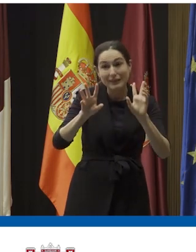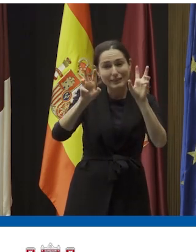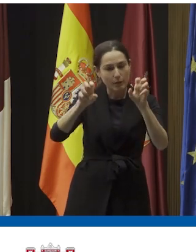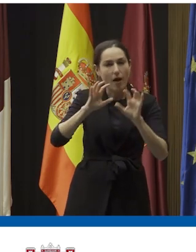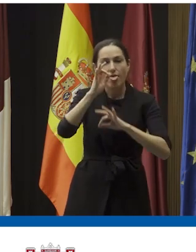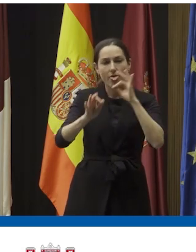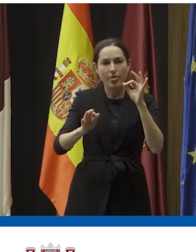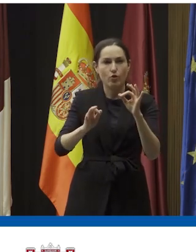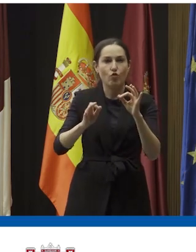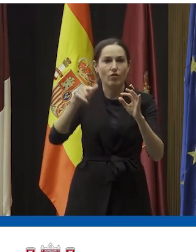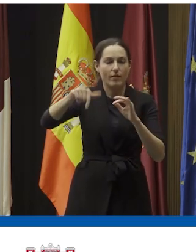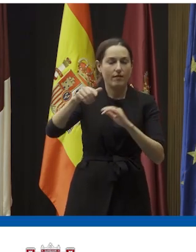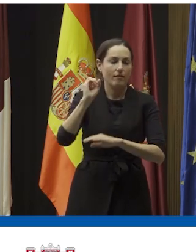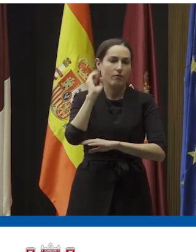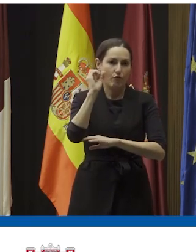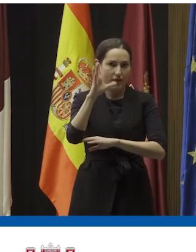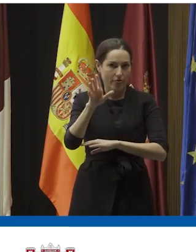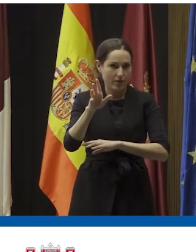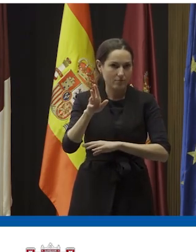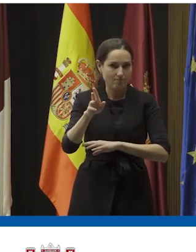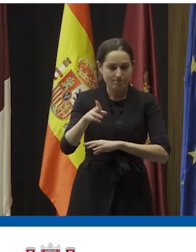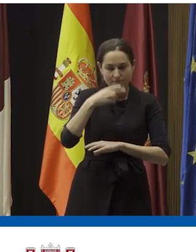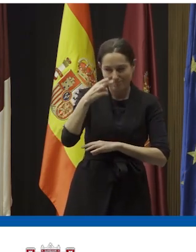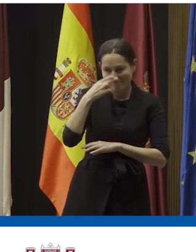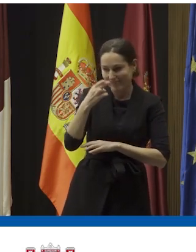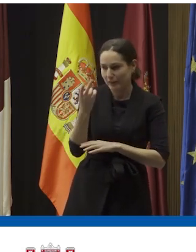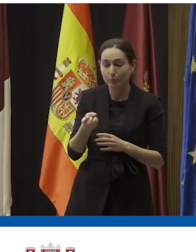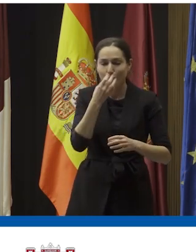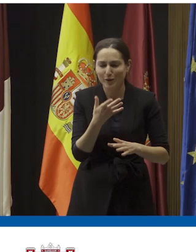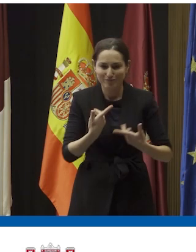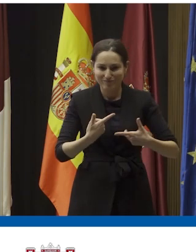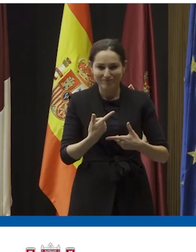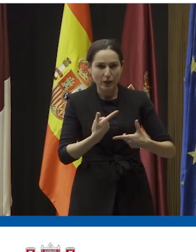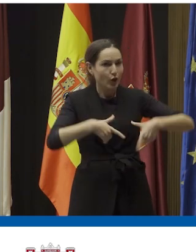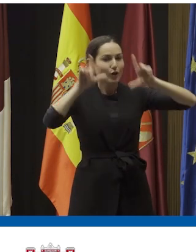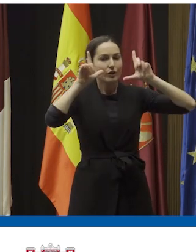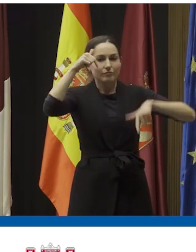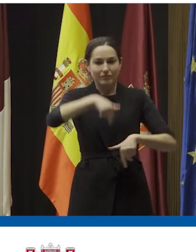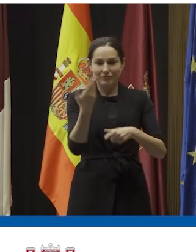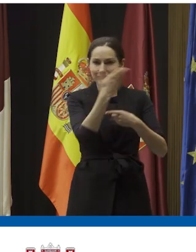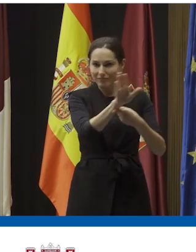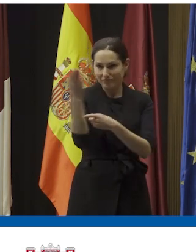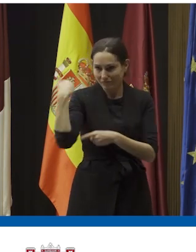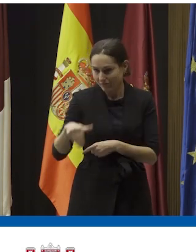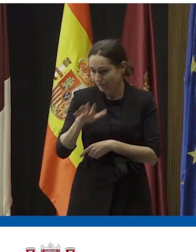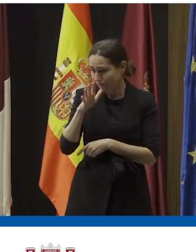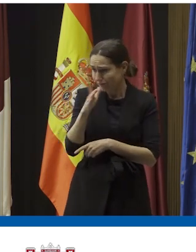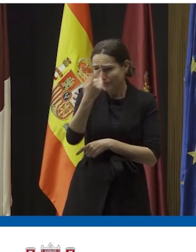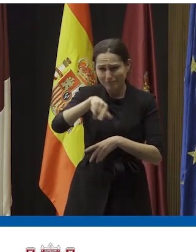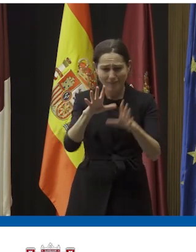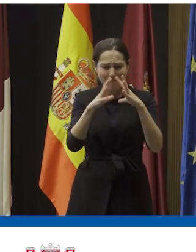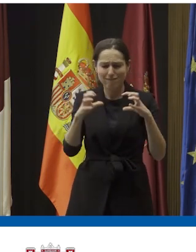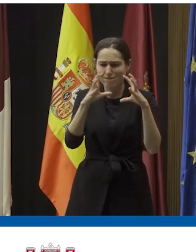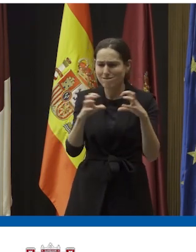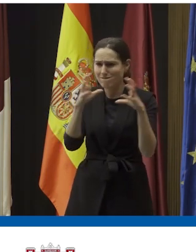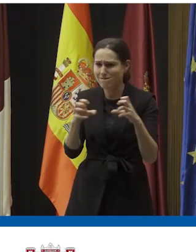de conferencias. Bueno, les voy a presentar ya a nuestro protagonista porque estamos deseando escuchar una conferencia